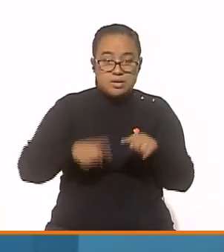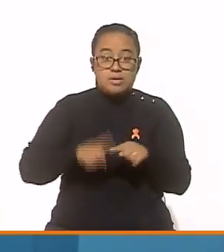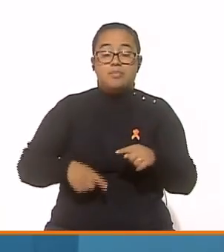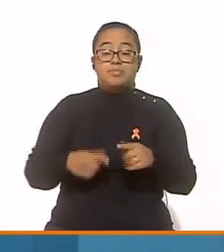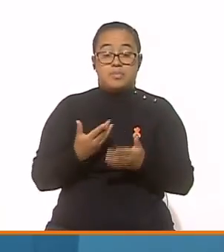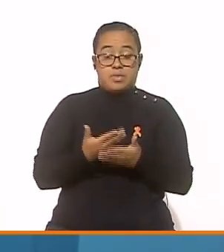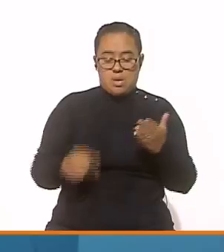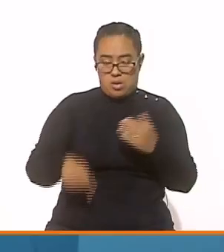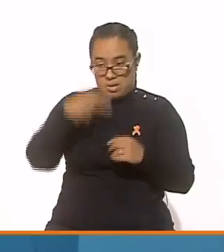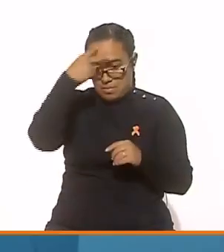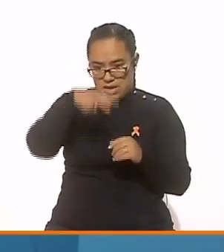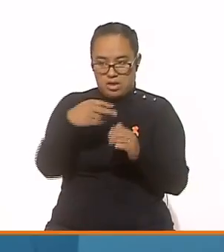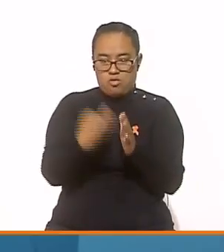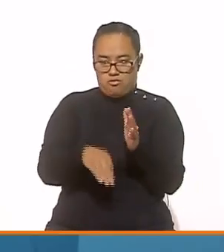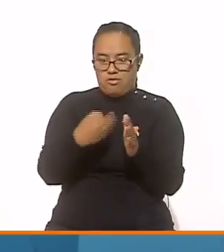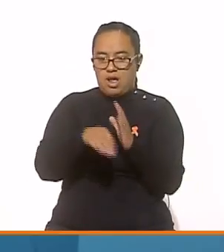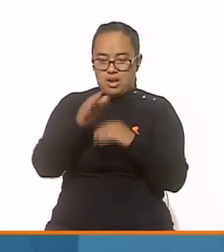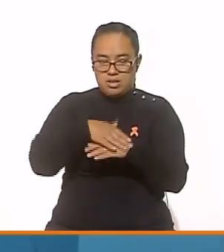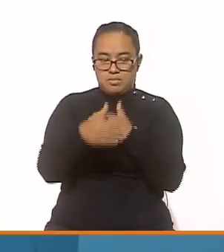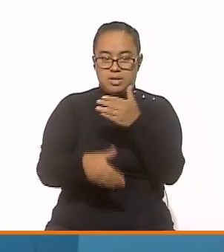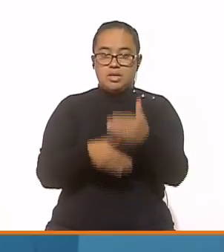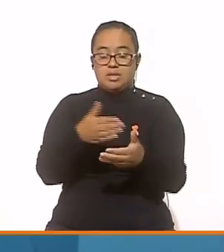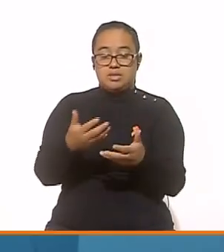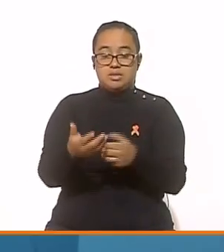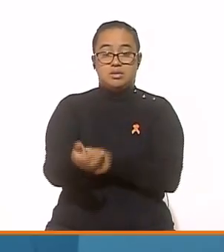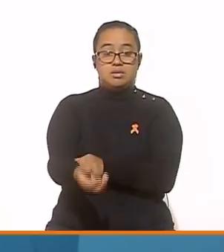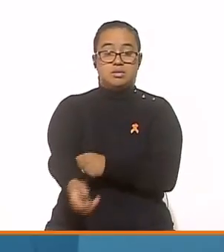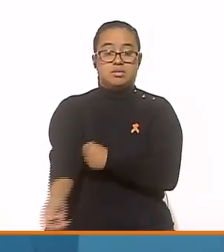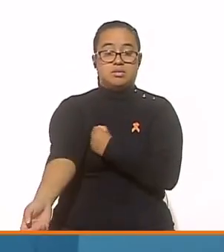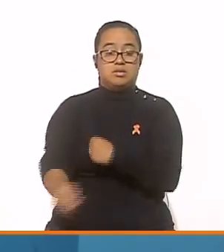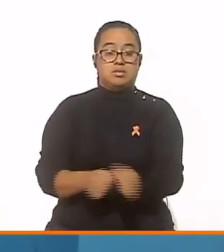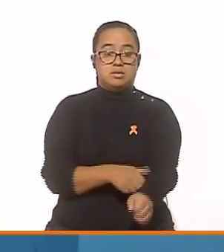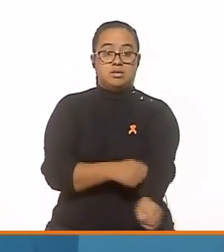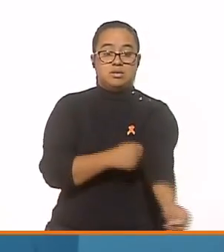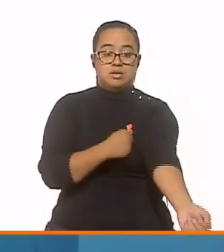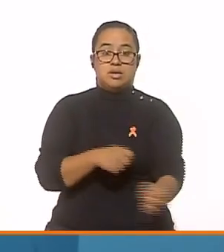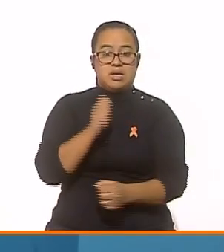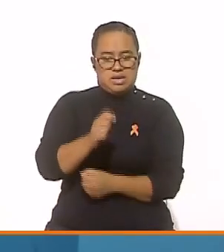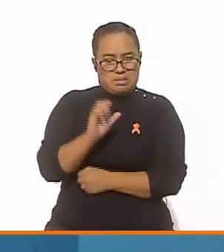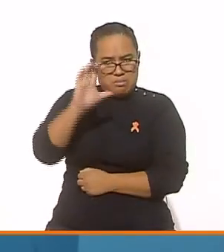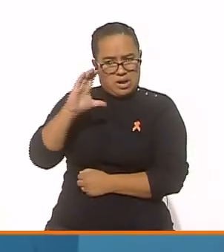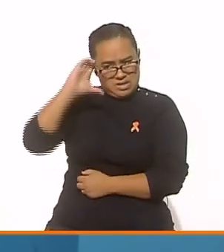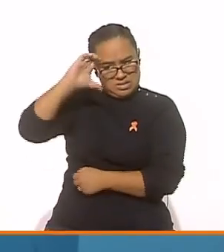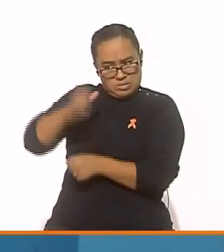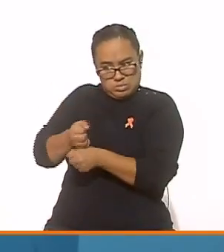terapias de conversión, que ya decías, pues es prácticamente, se puede catalogar como tortura?